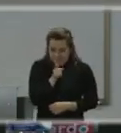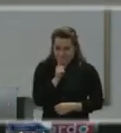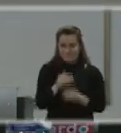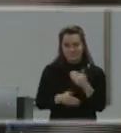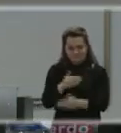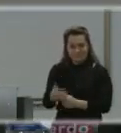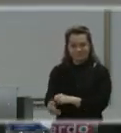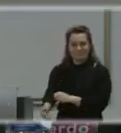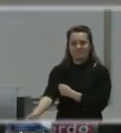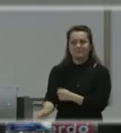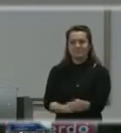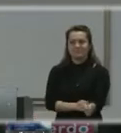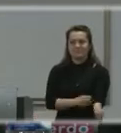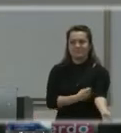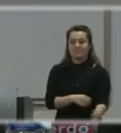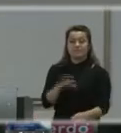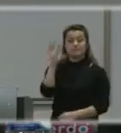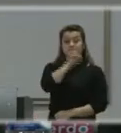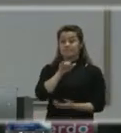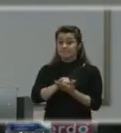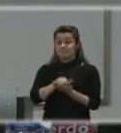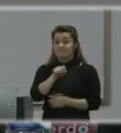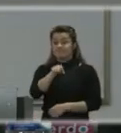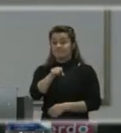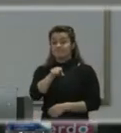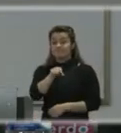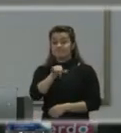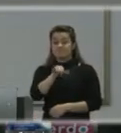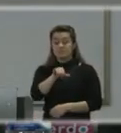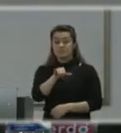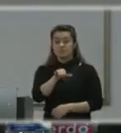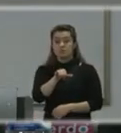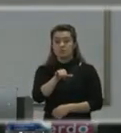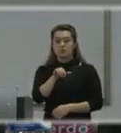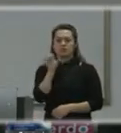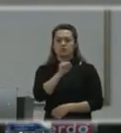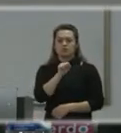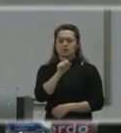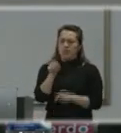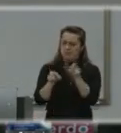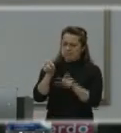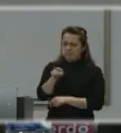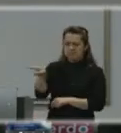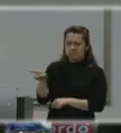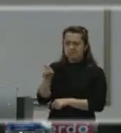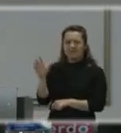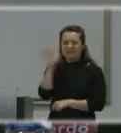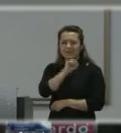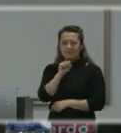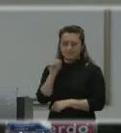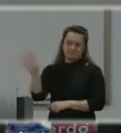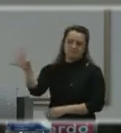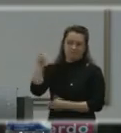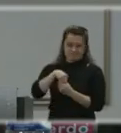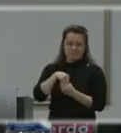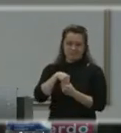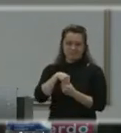Y también esta gran, una de las otros problemas que identificamos, que además también se incluyeron